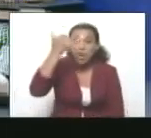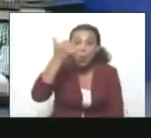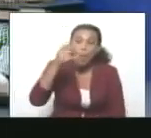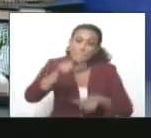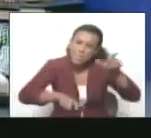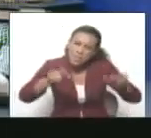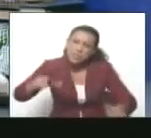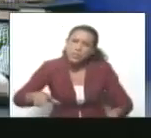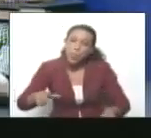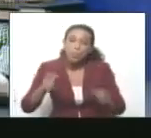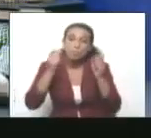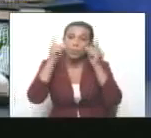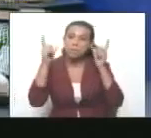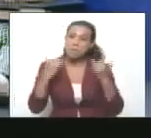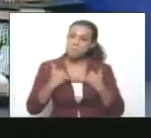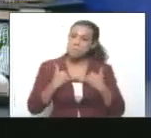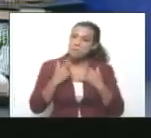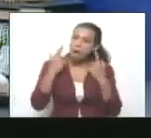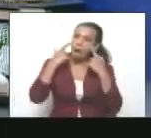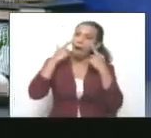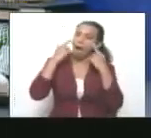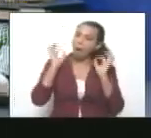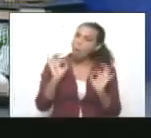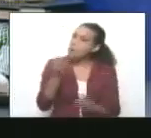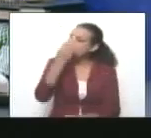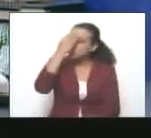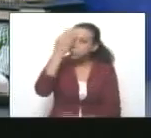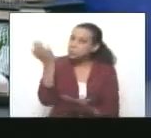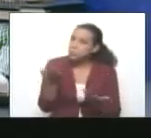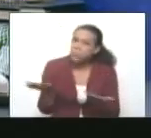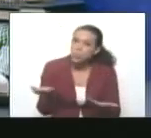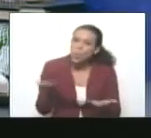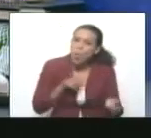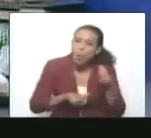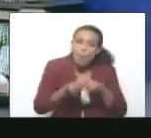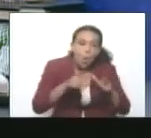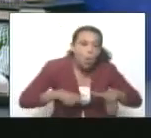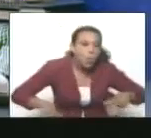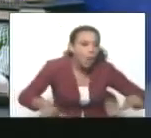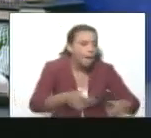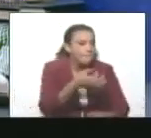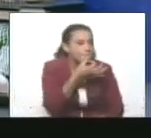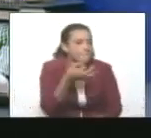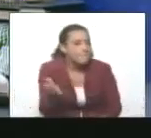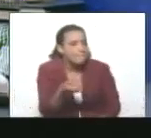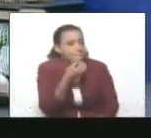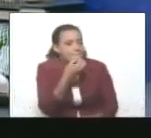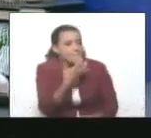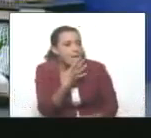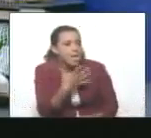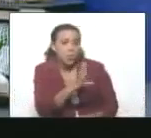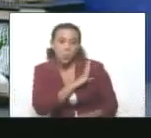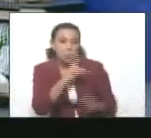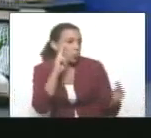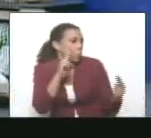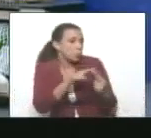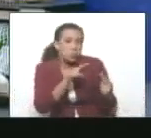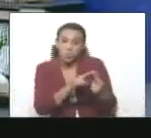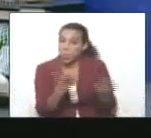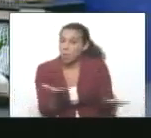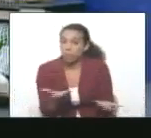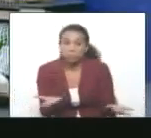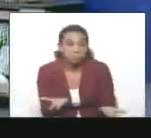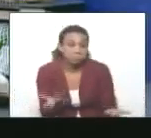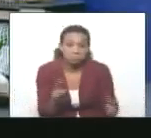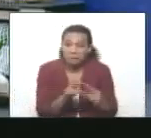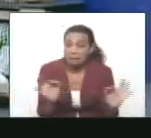que se sentía sorprendida de algunos parajes, de algunos lugares extraordinarios que tiene el estado de Yaracuy, y mucha gente que vive en Yaracuy no